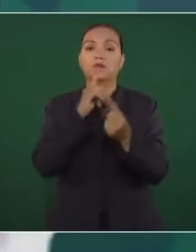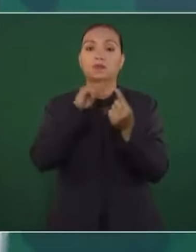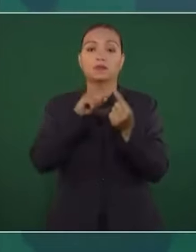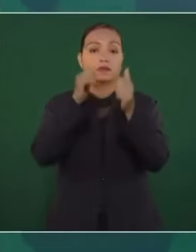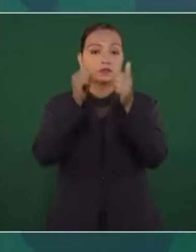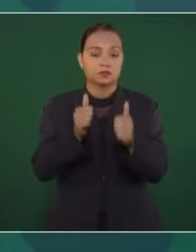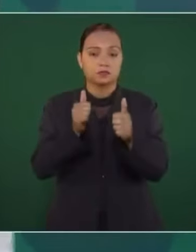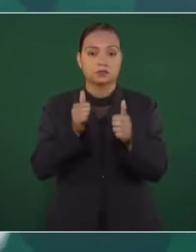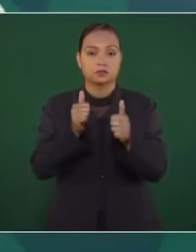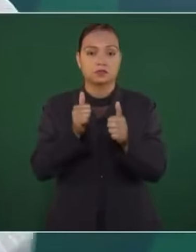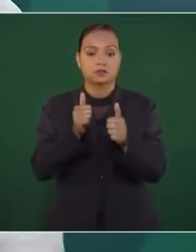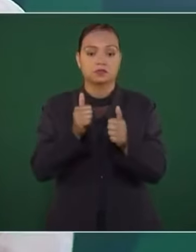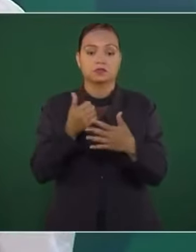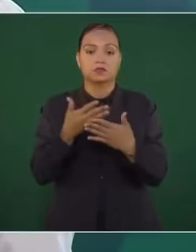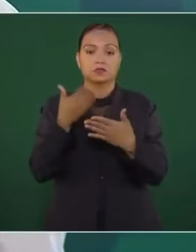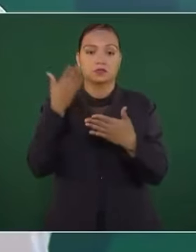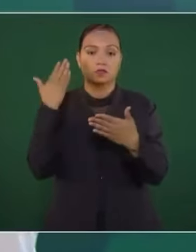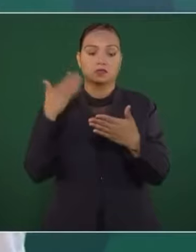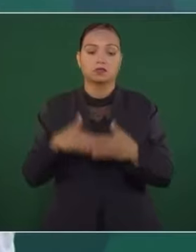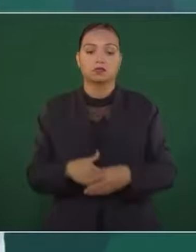estaban, en vez